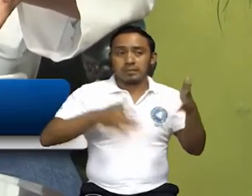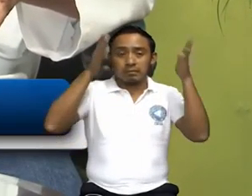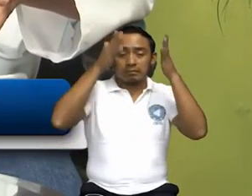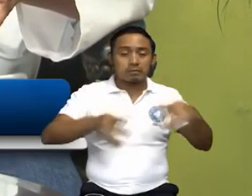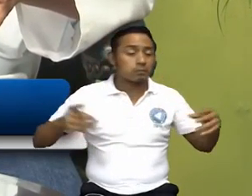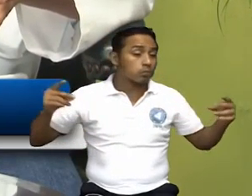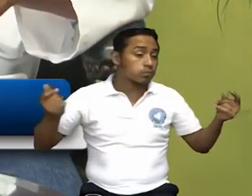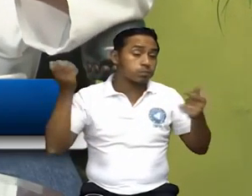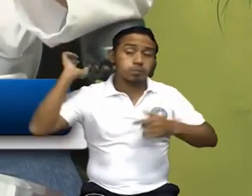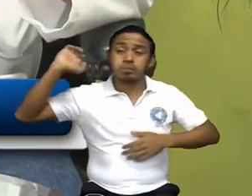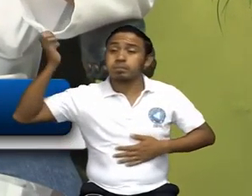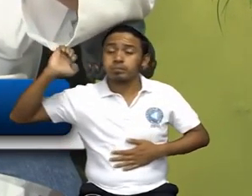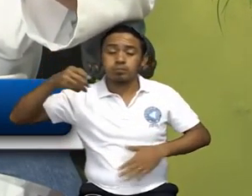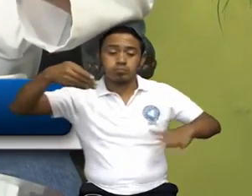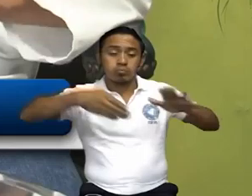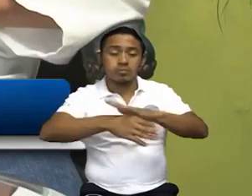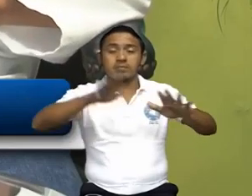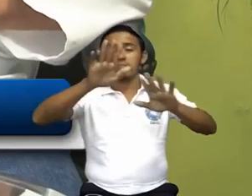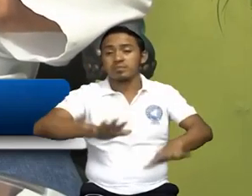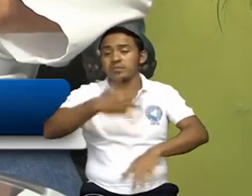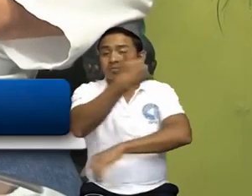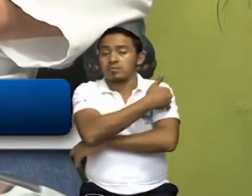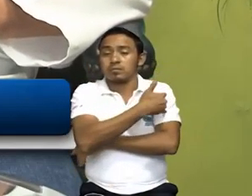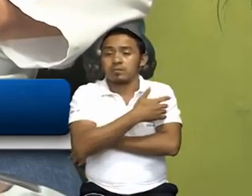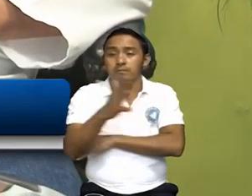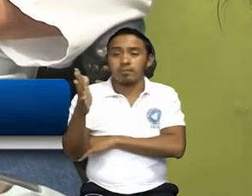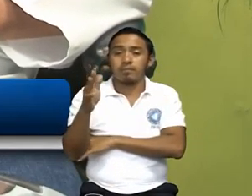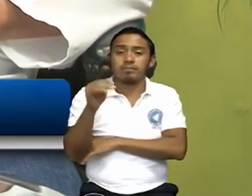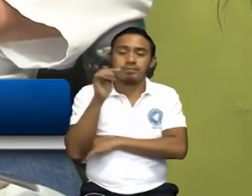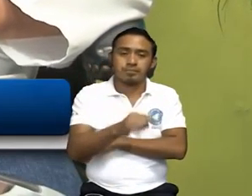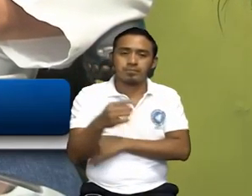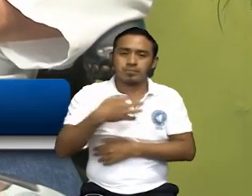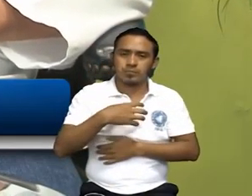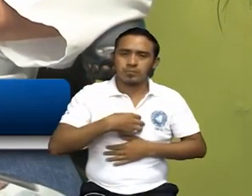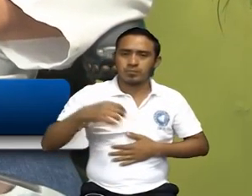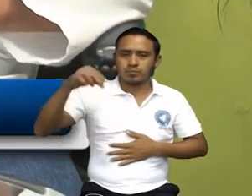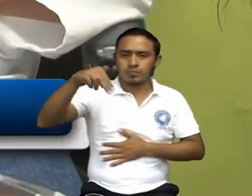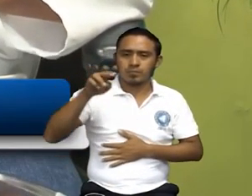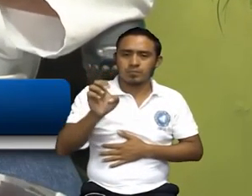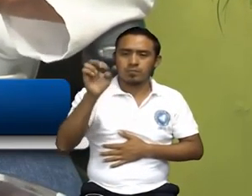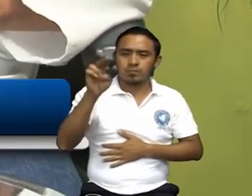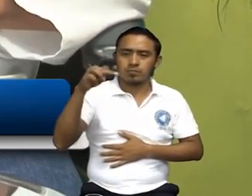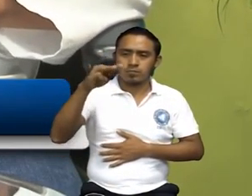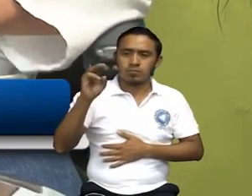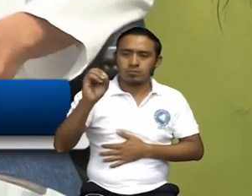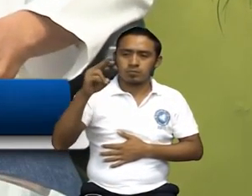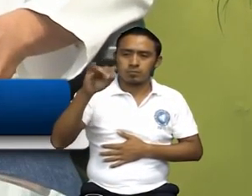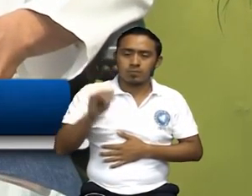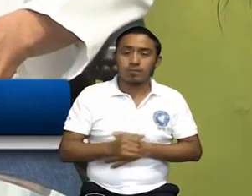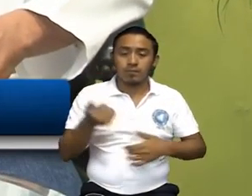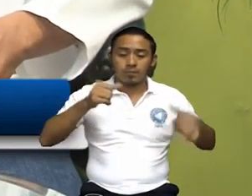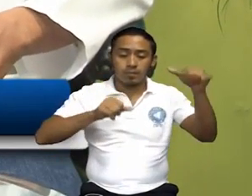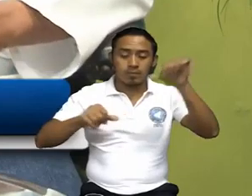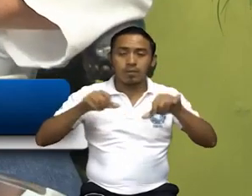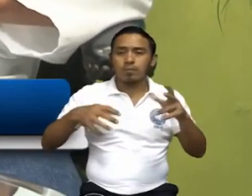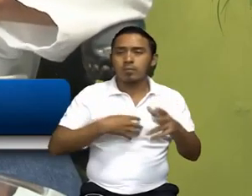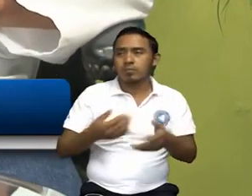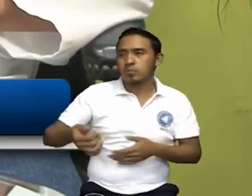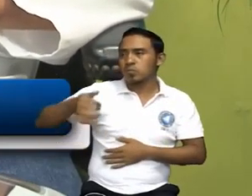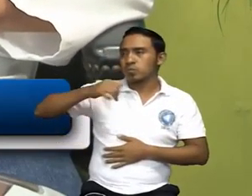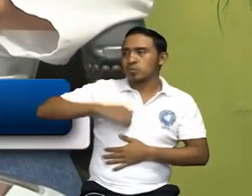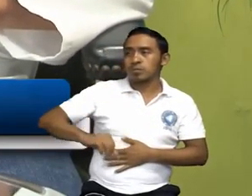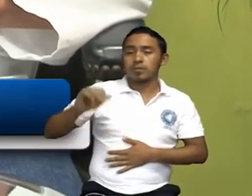de emergencia y hospitalización. Ese es muy frecuente, lo que es la neumonía química, por la ingestión de querosín. Y hay otro tipo de... El cloro,